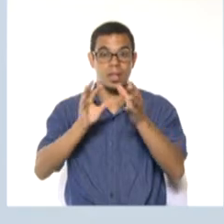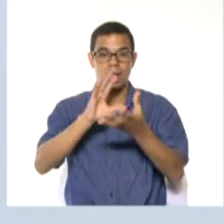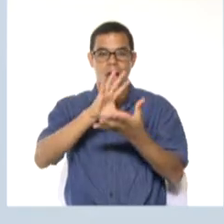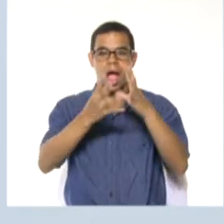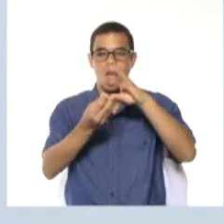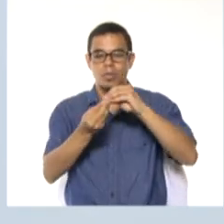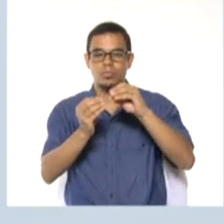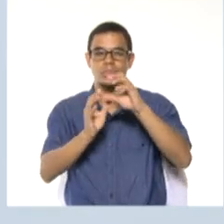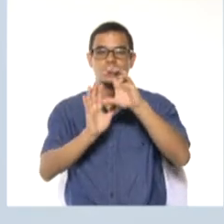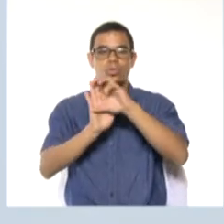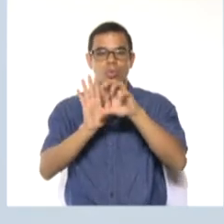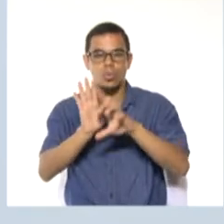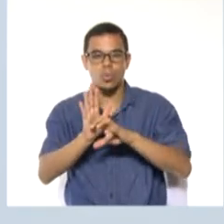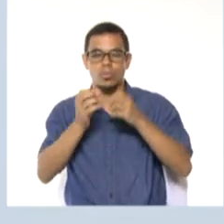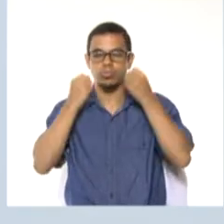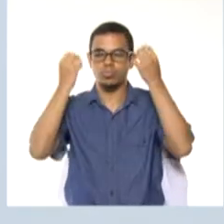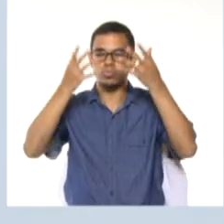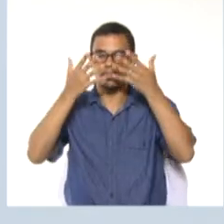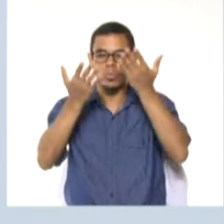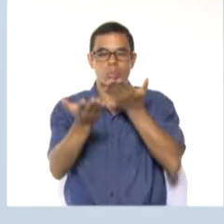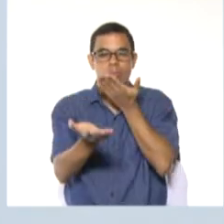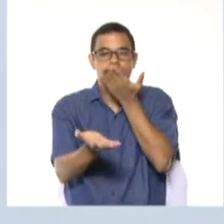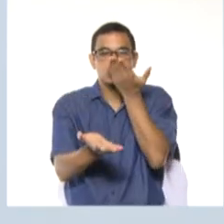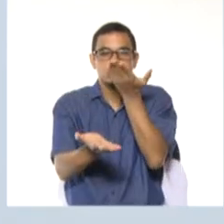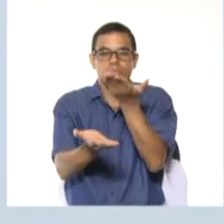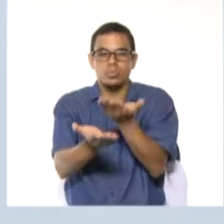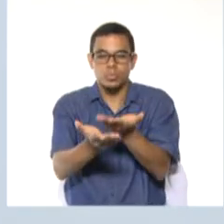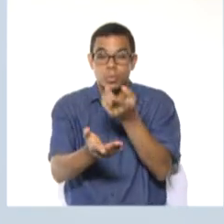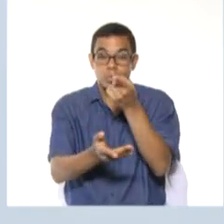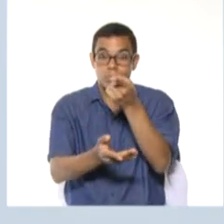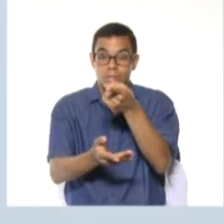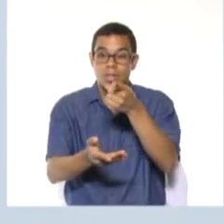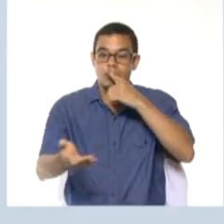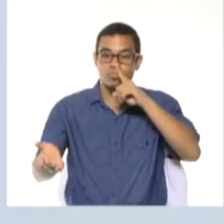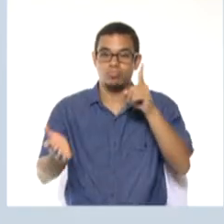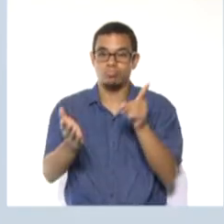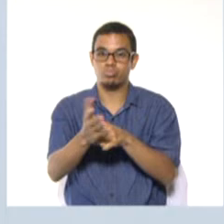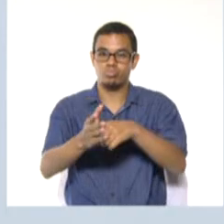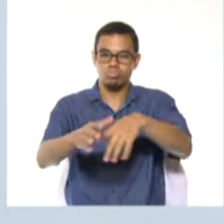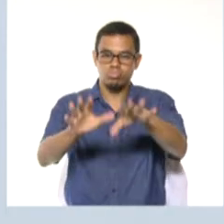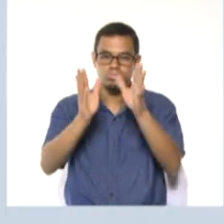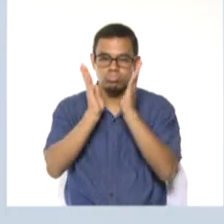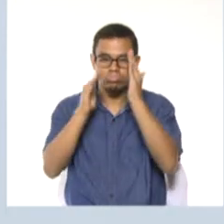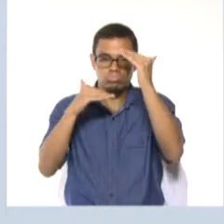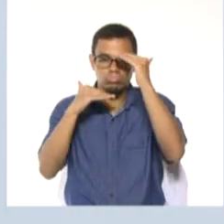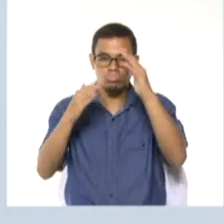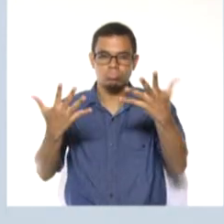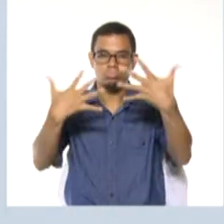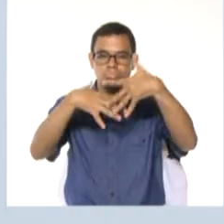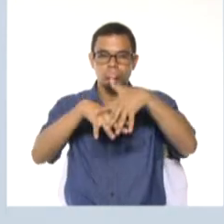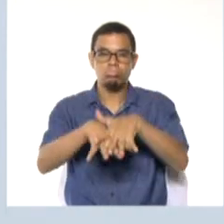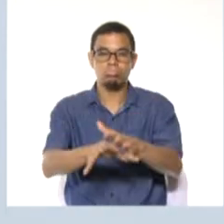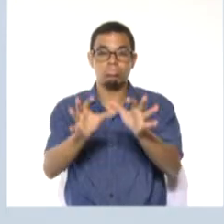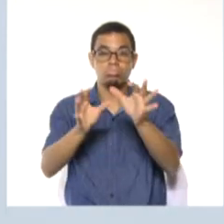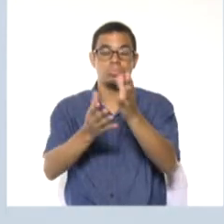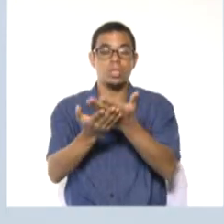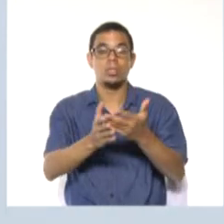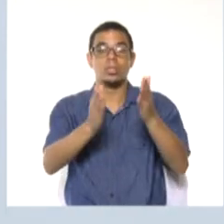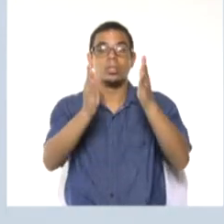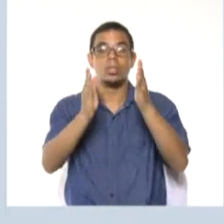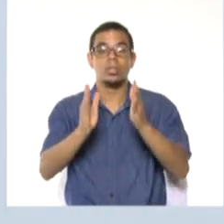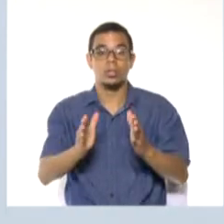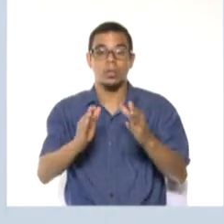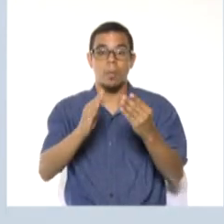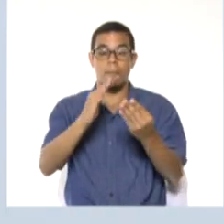llevándole adaptaciones curriculares, orientaciones y recomendaciones que garanticen la atención educativa integral de los